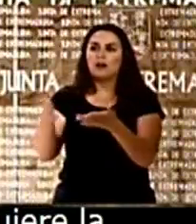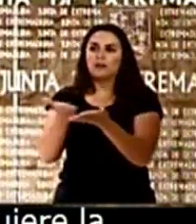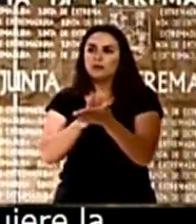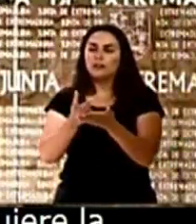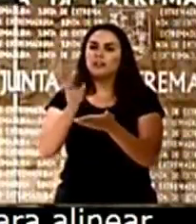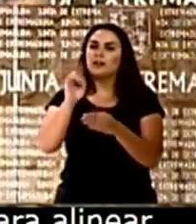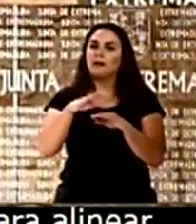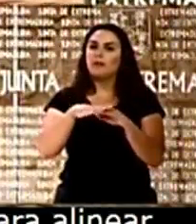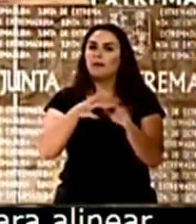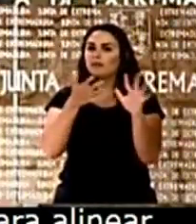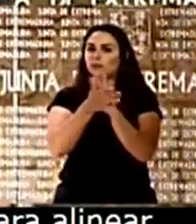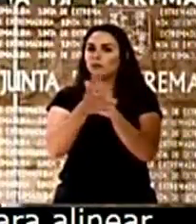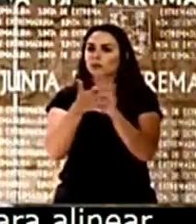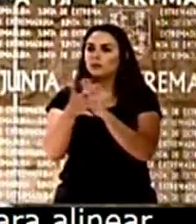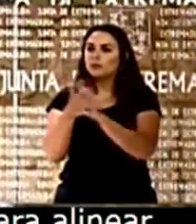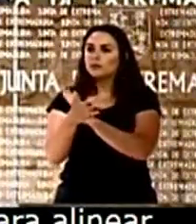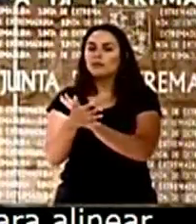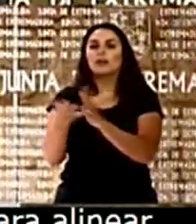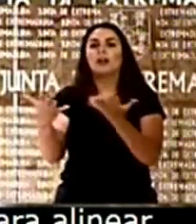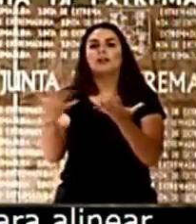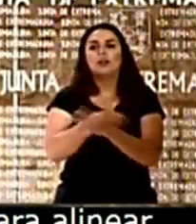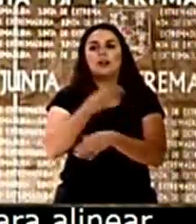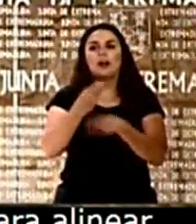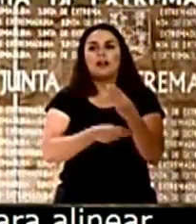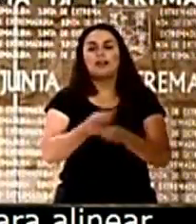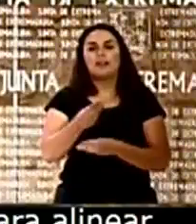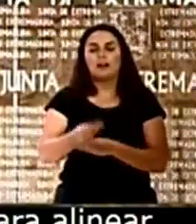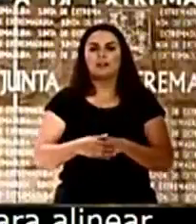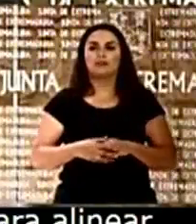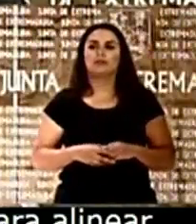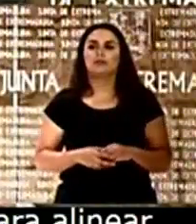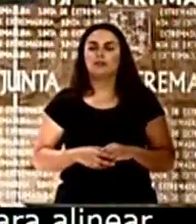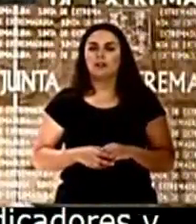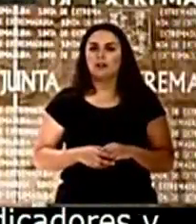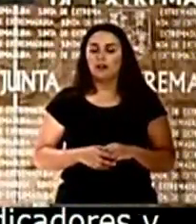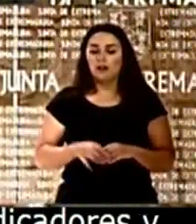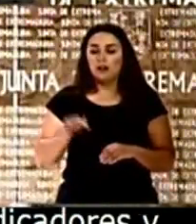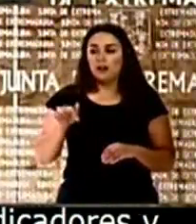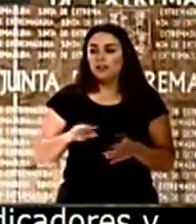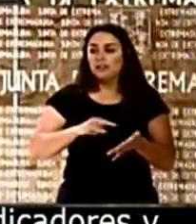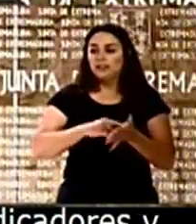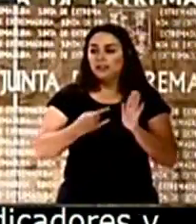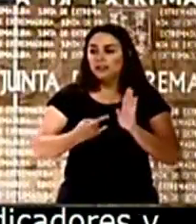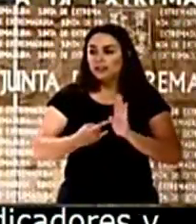para definir indicadores y medición. Esa es la